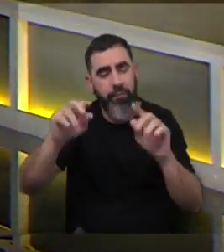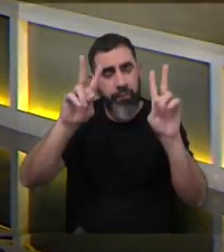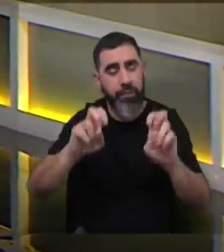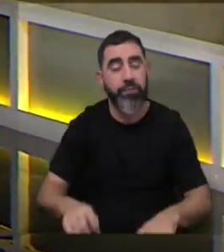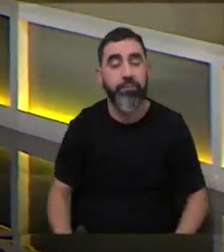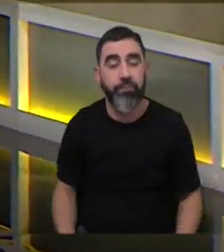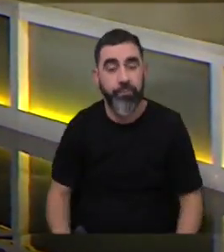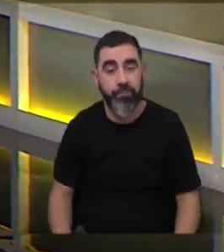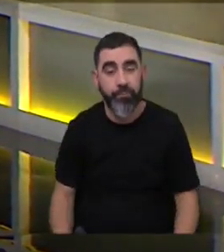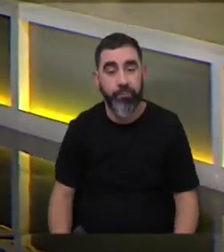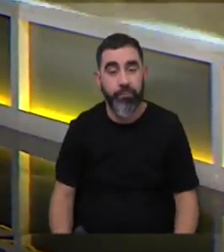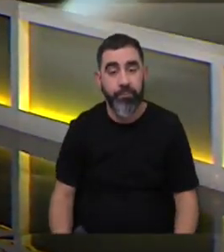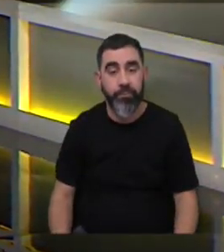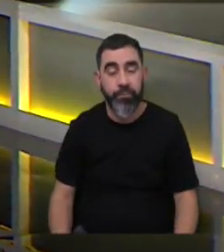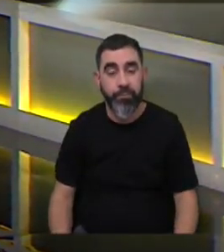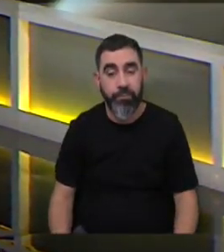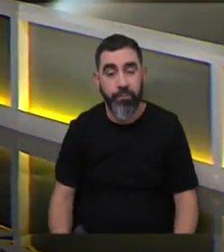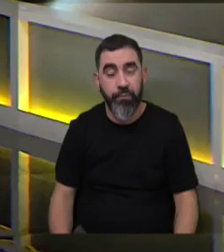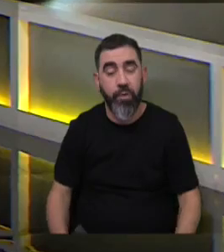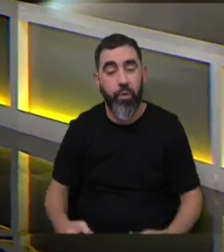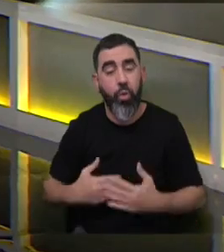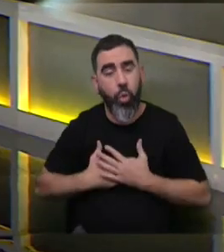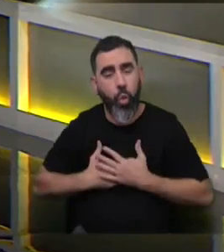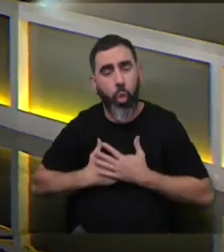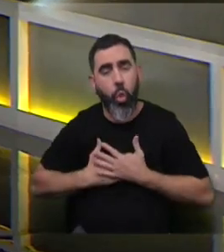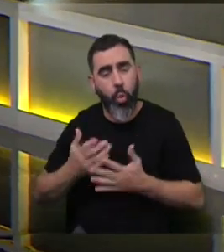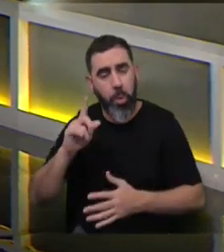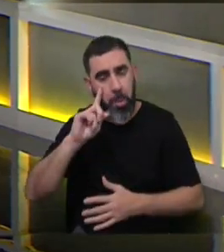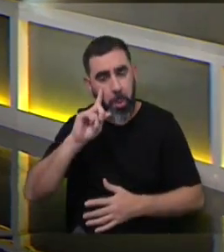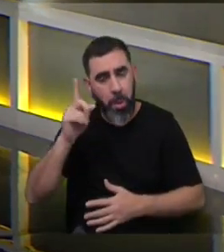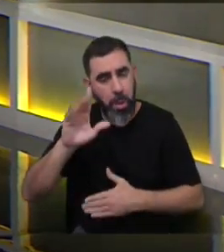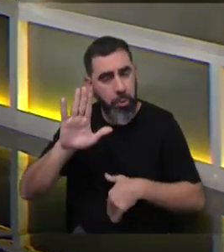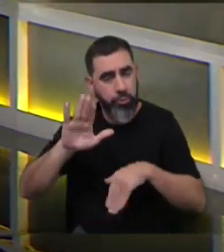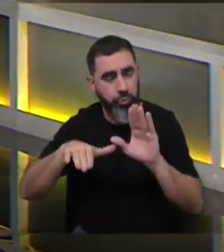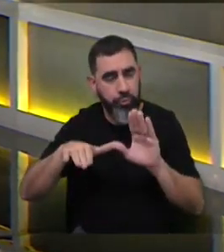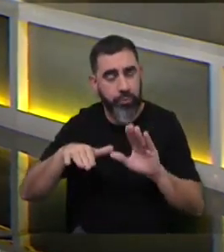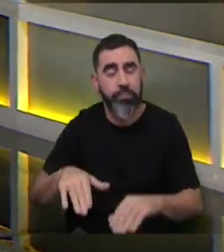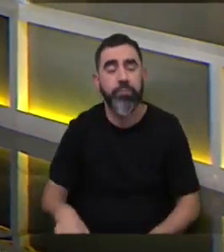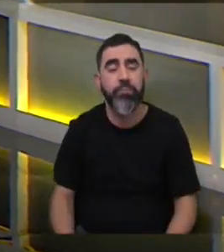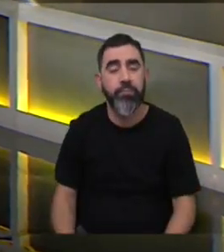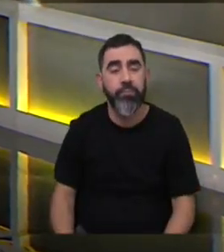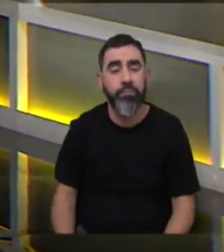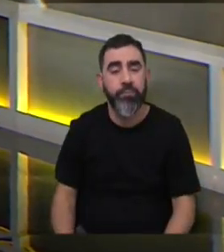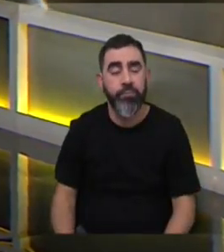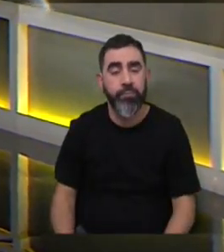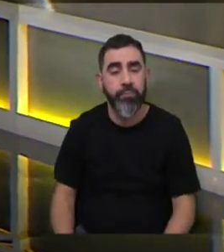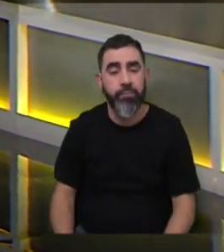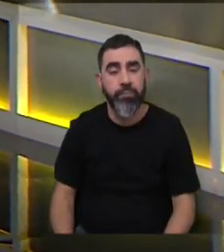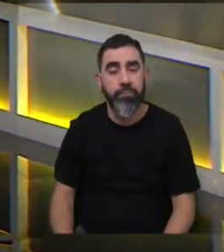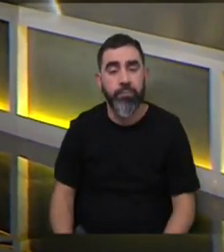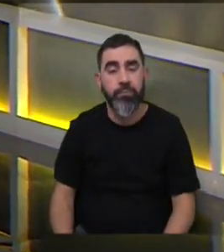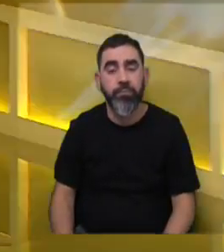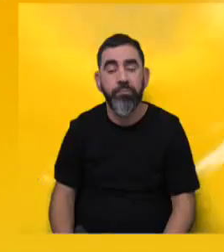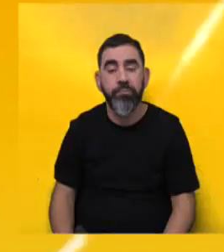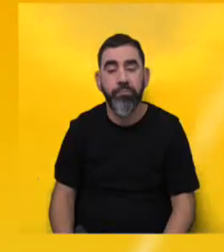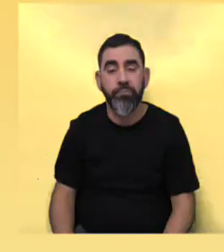tal vez una de las donaciones menos conocidas, por lo menos por la mayoría de nosotros. Veamos de qué se trata.